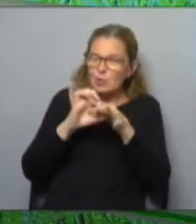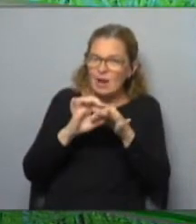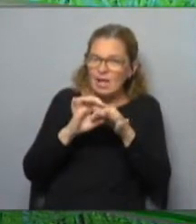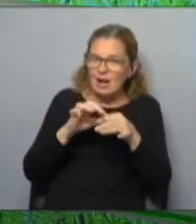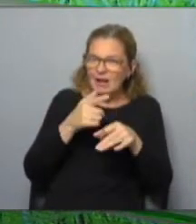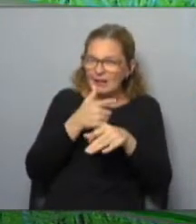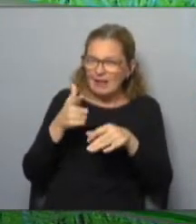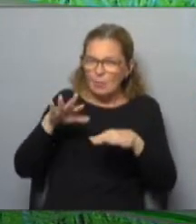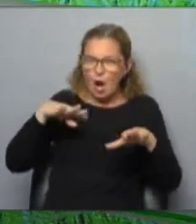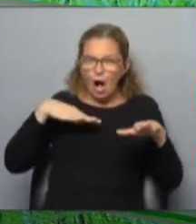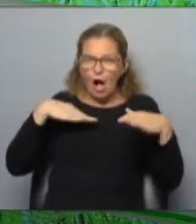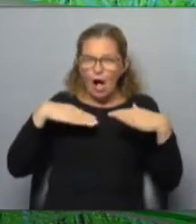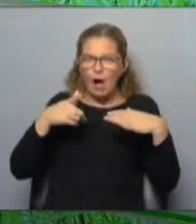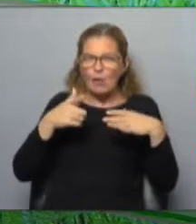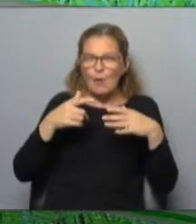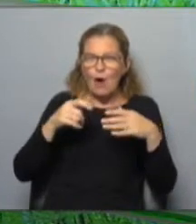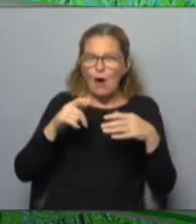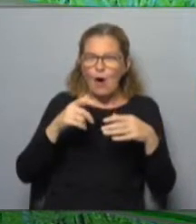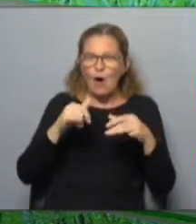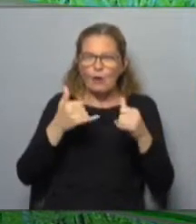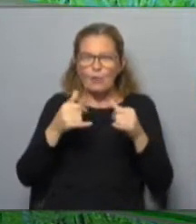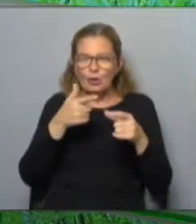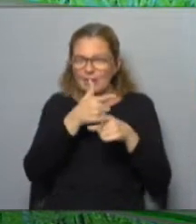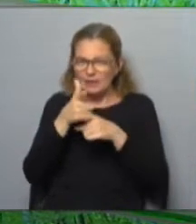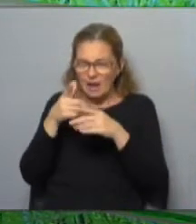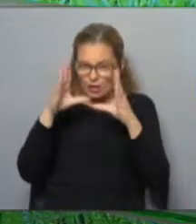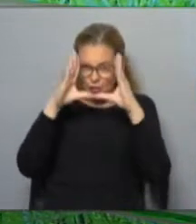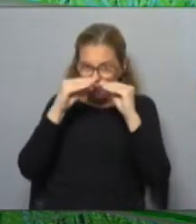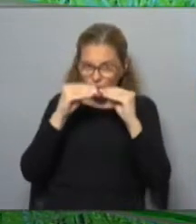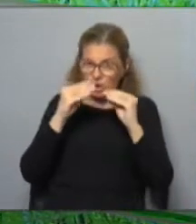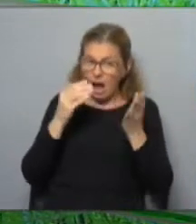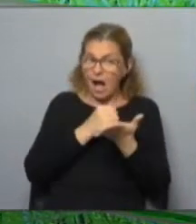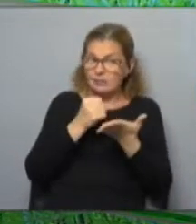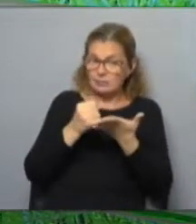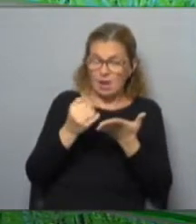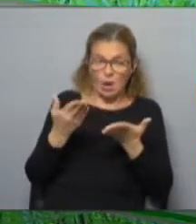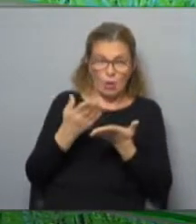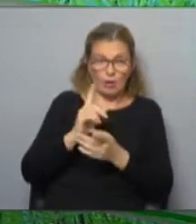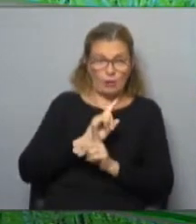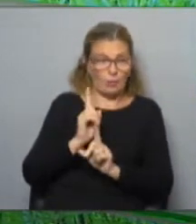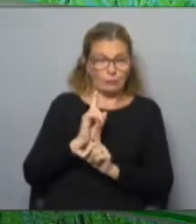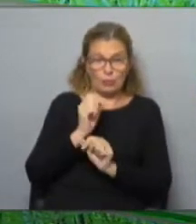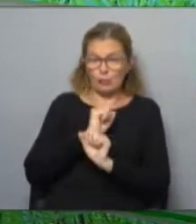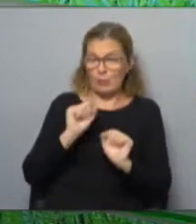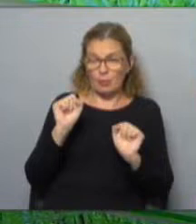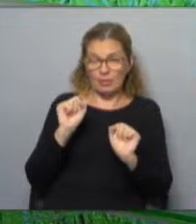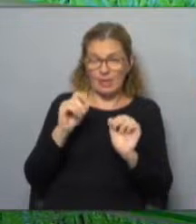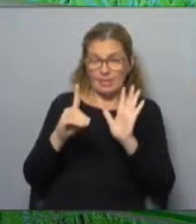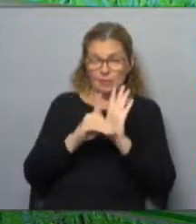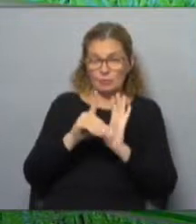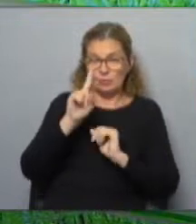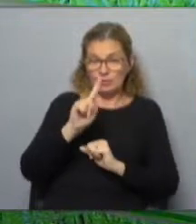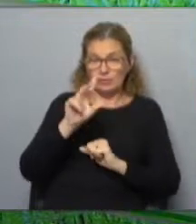caza deportiva, pero que lo más notorio es que habilita la cacería nocturna, algo que hasta el momento no estaba habilitado. Es el decreto